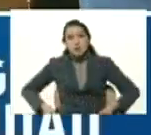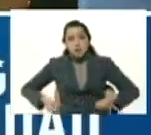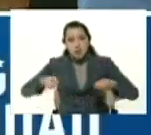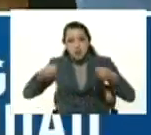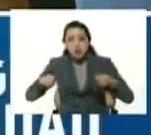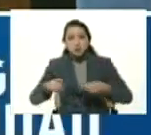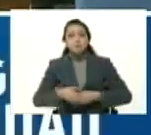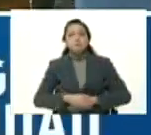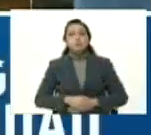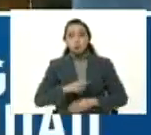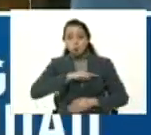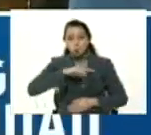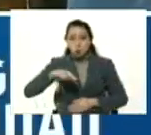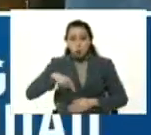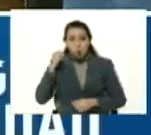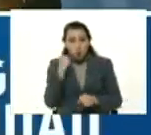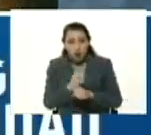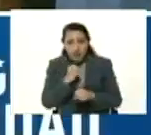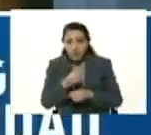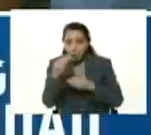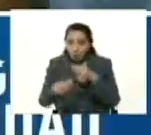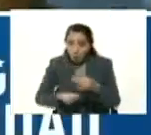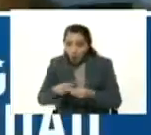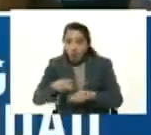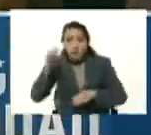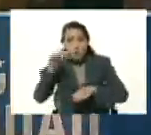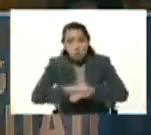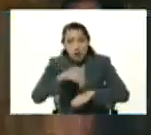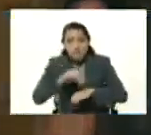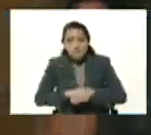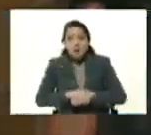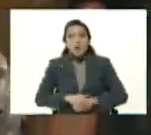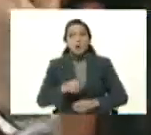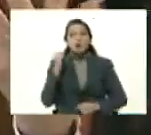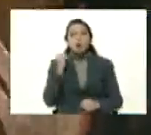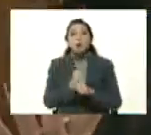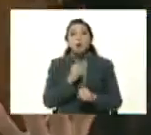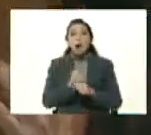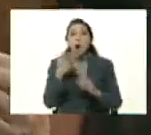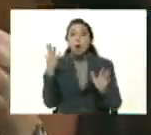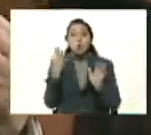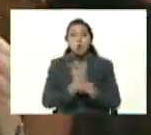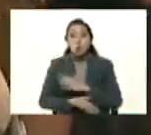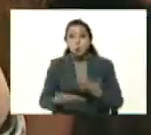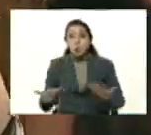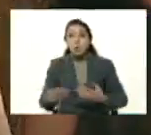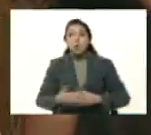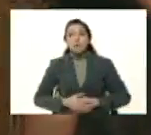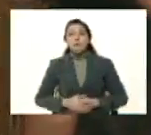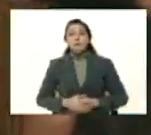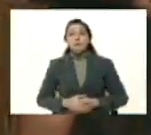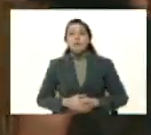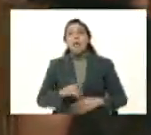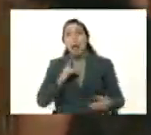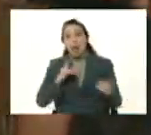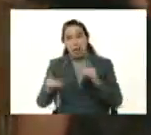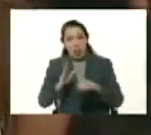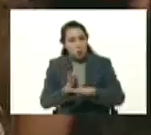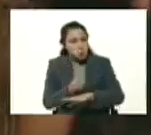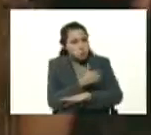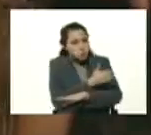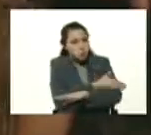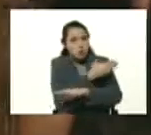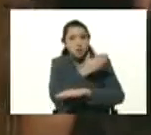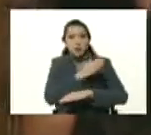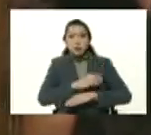nosotros los productores de calzado. Y bueno, hemos trabajado también, ya hemos tenido nuestra mesa de trabajo con